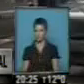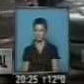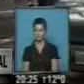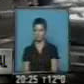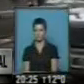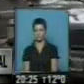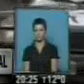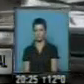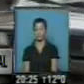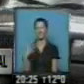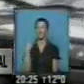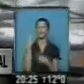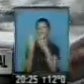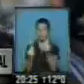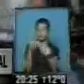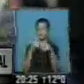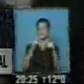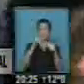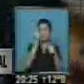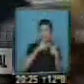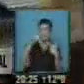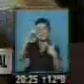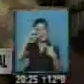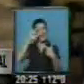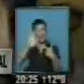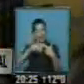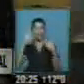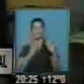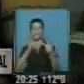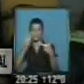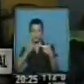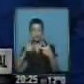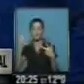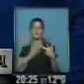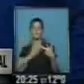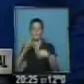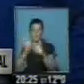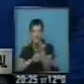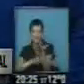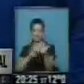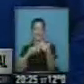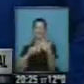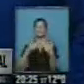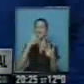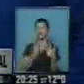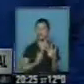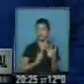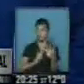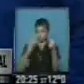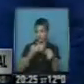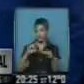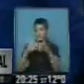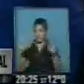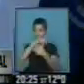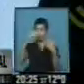Los postulantes de PRO, ECO, Frente para la Victoria, Frente de Izquierda y Autodeterminación y Libertad realizaron